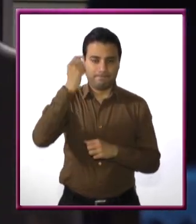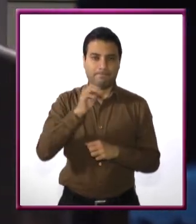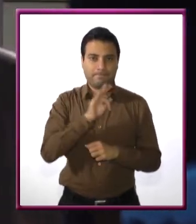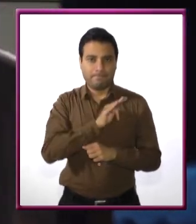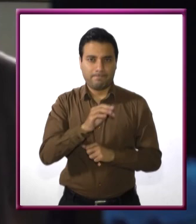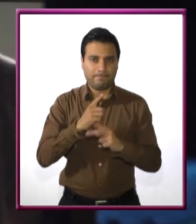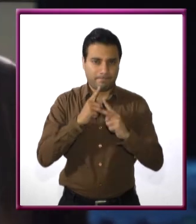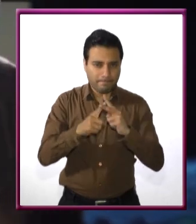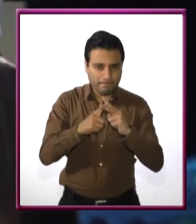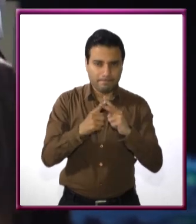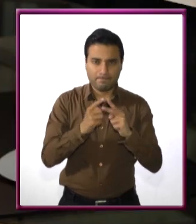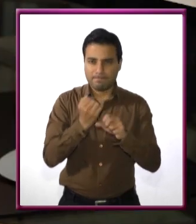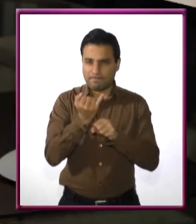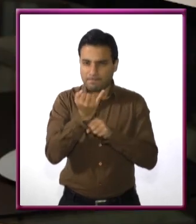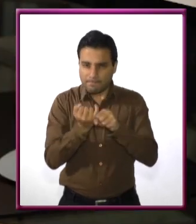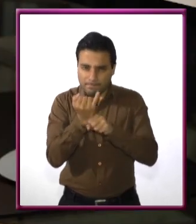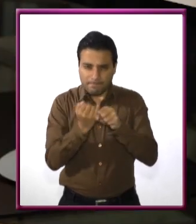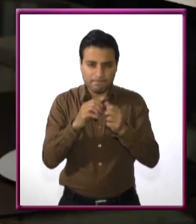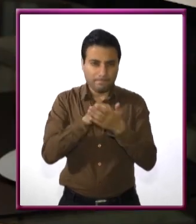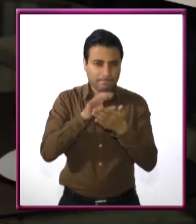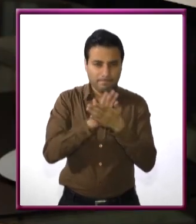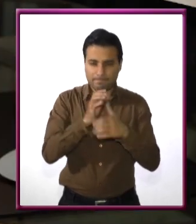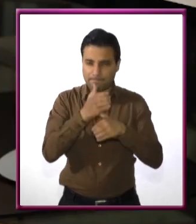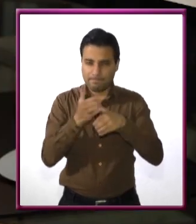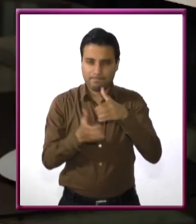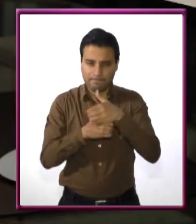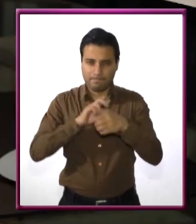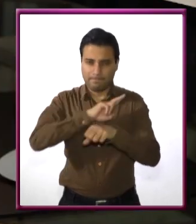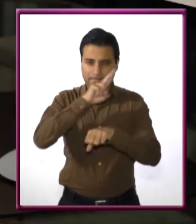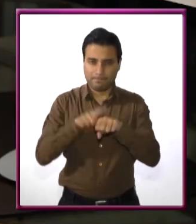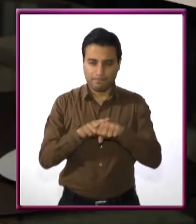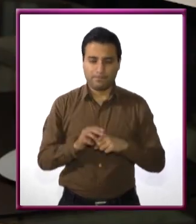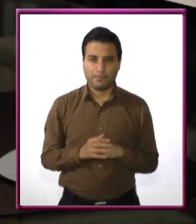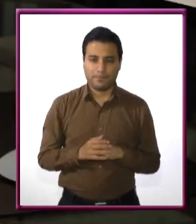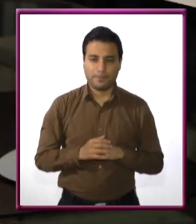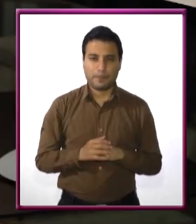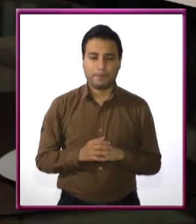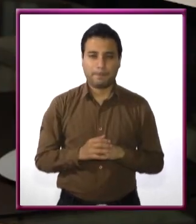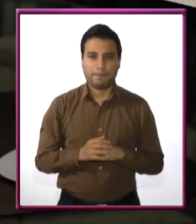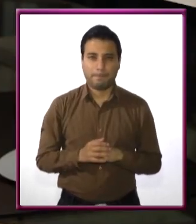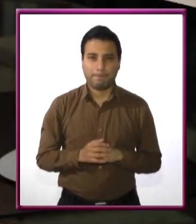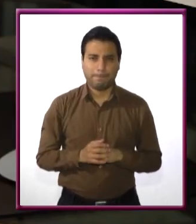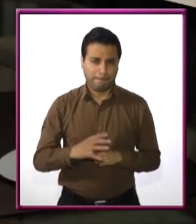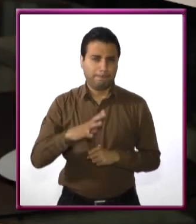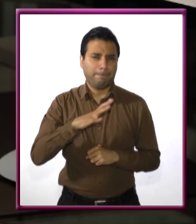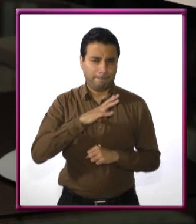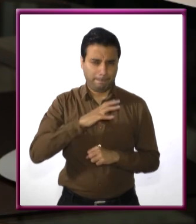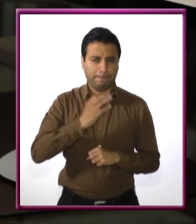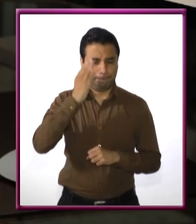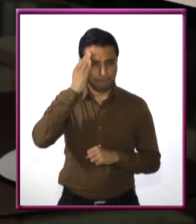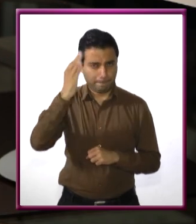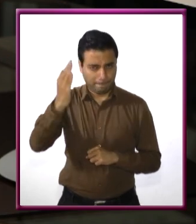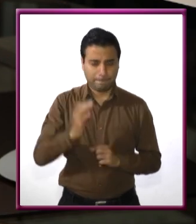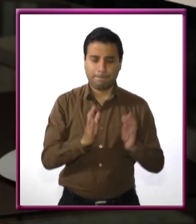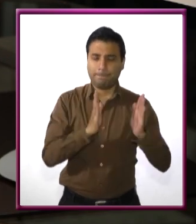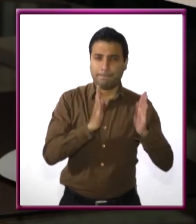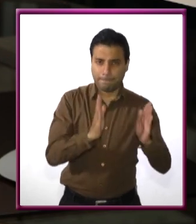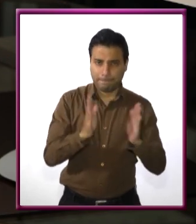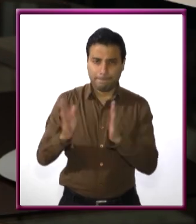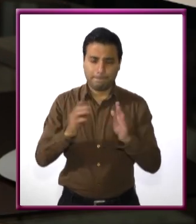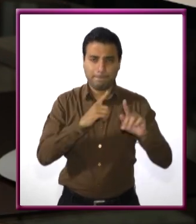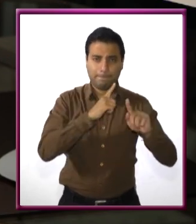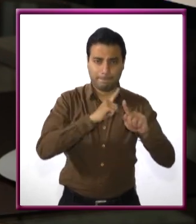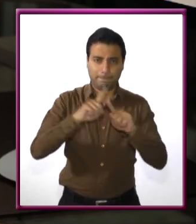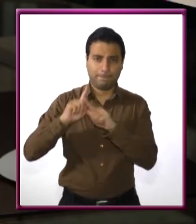podemos medir y cuantificar los fenómenos naturales. Hemos pasado por diversas etapas a lo largo de la